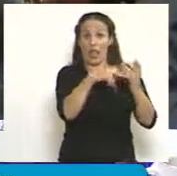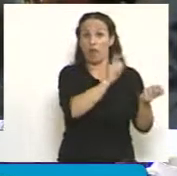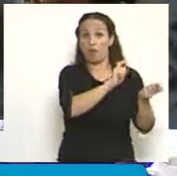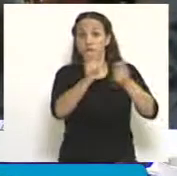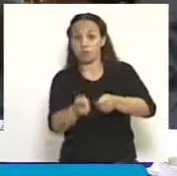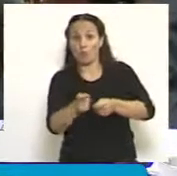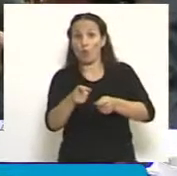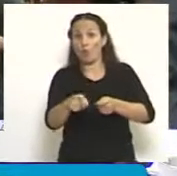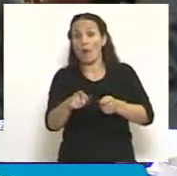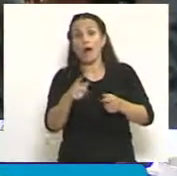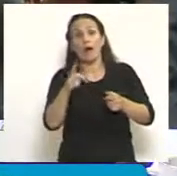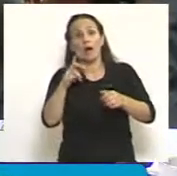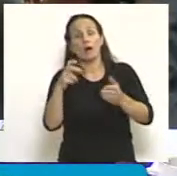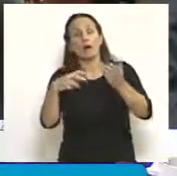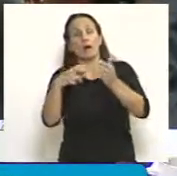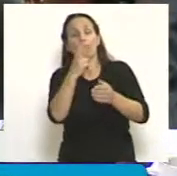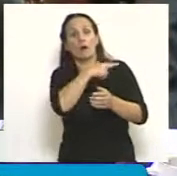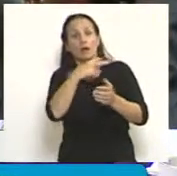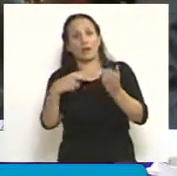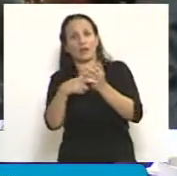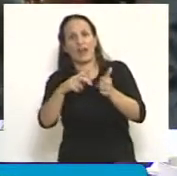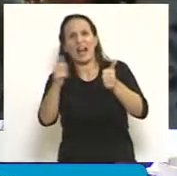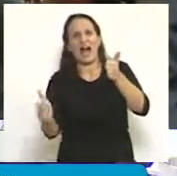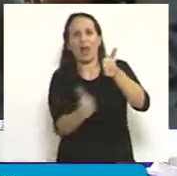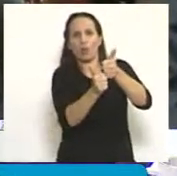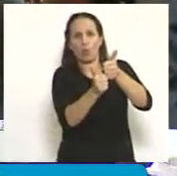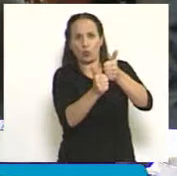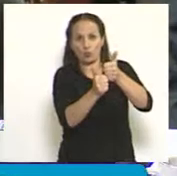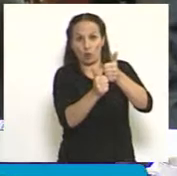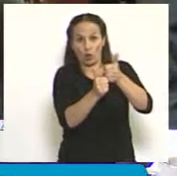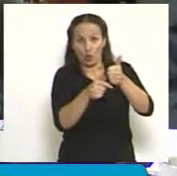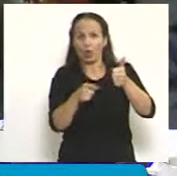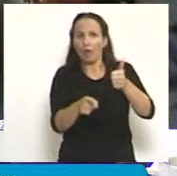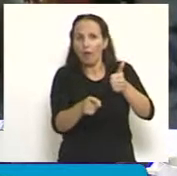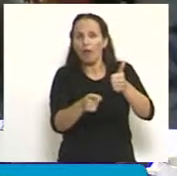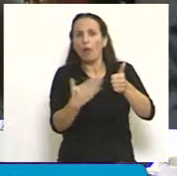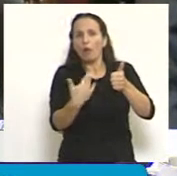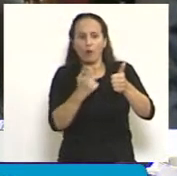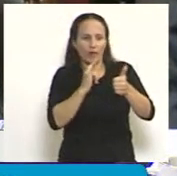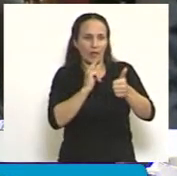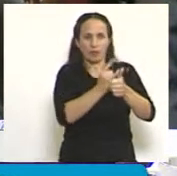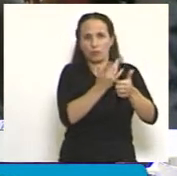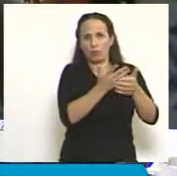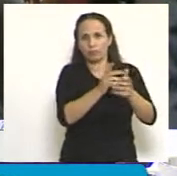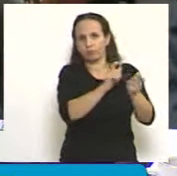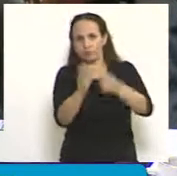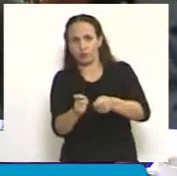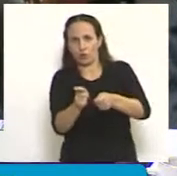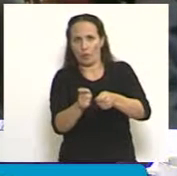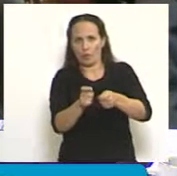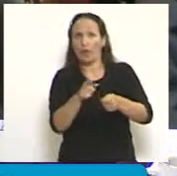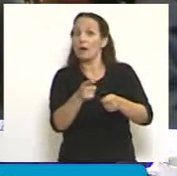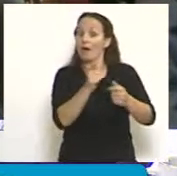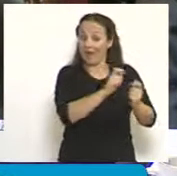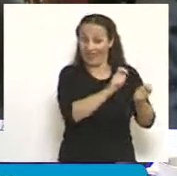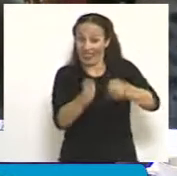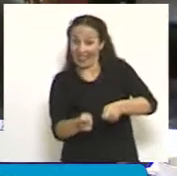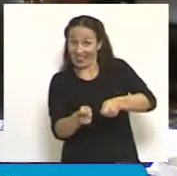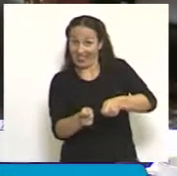contingencia vinculada a derechos o garantías tuteladas por la Constitución Nacional o por tratados internacionales de los que Argentina fuere parte.